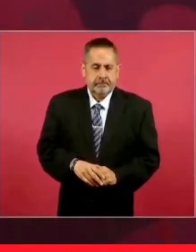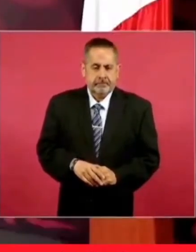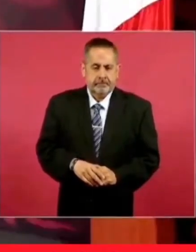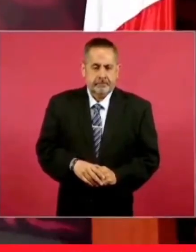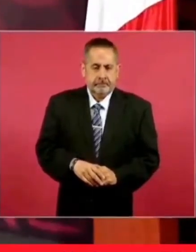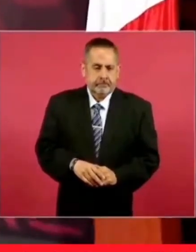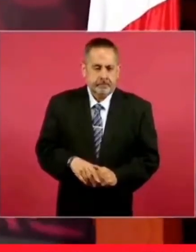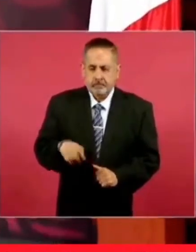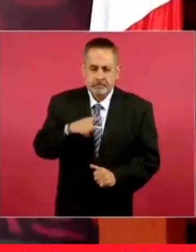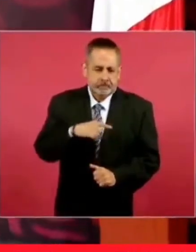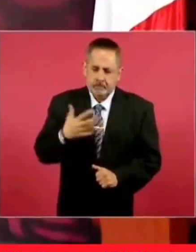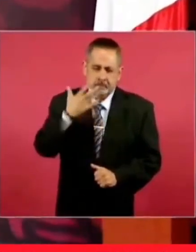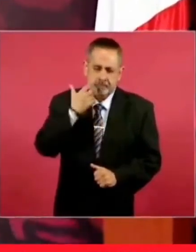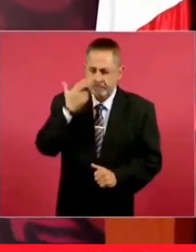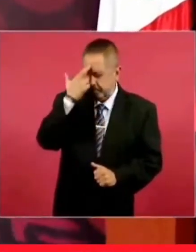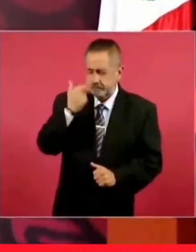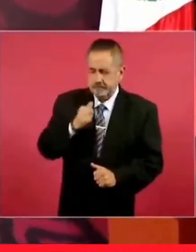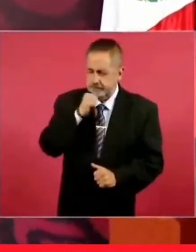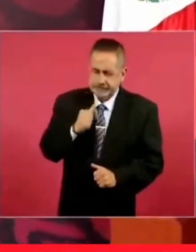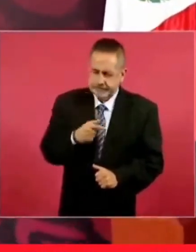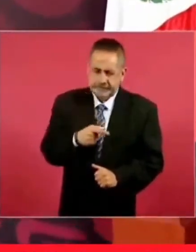No hay razón